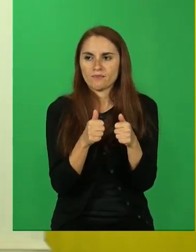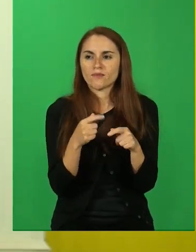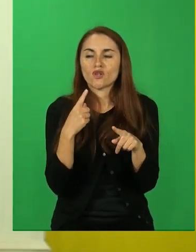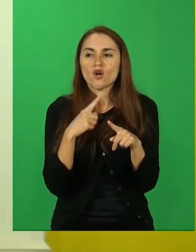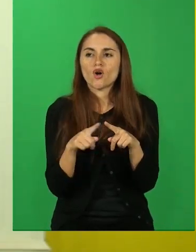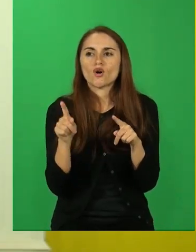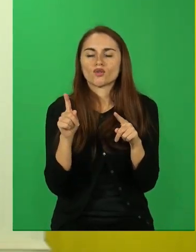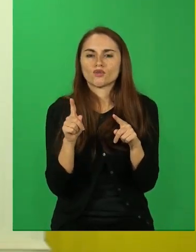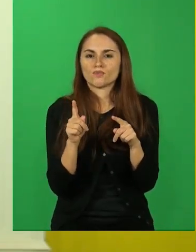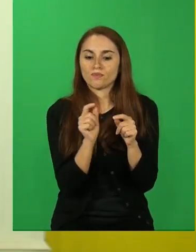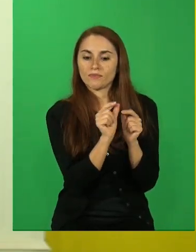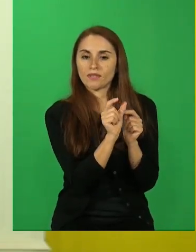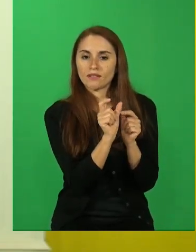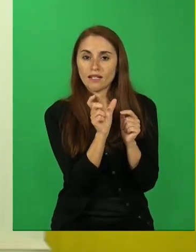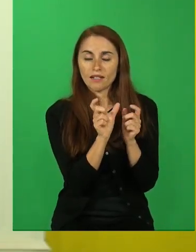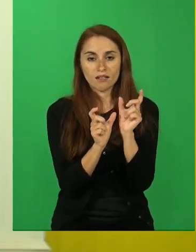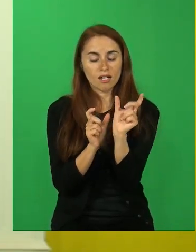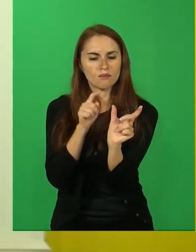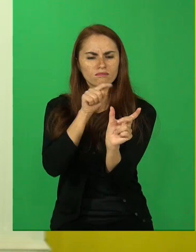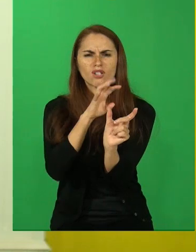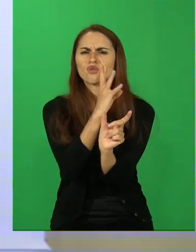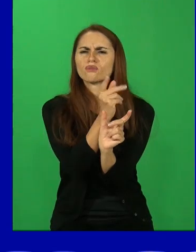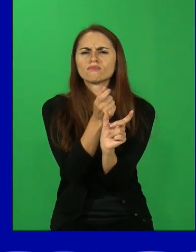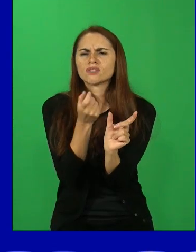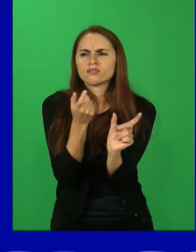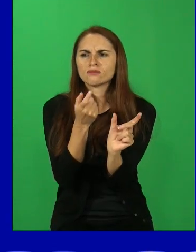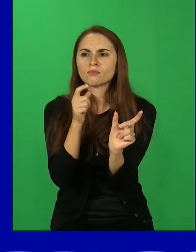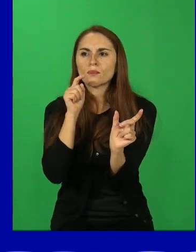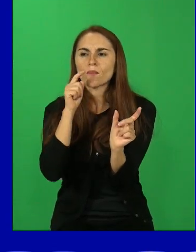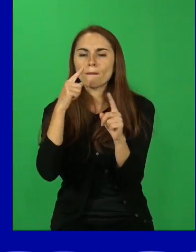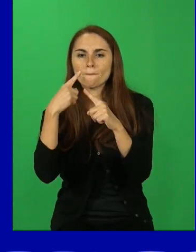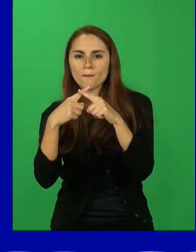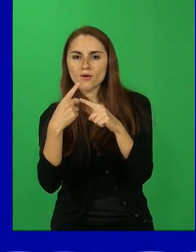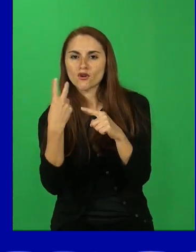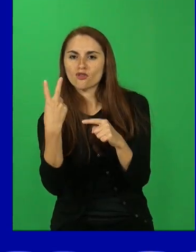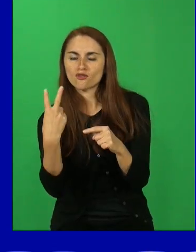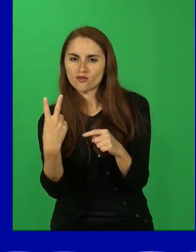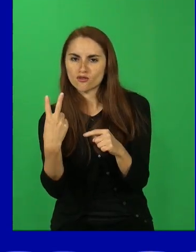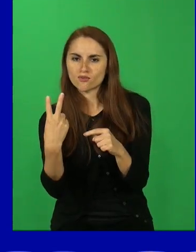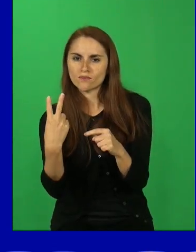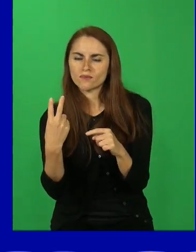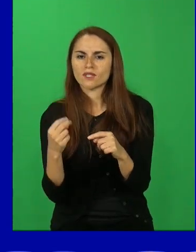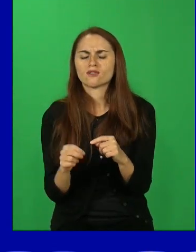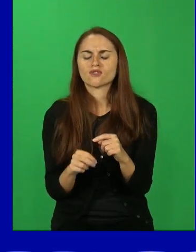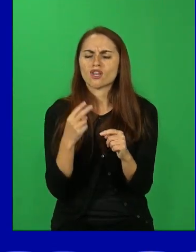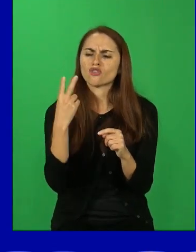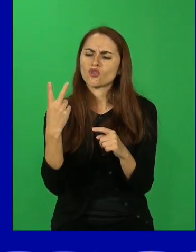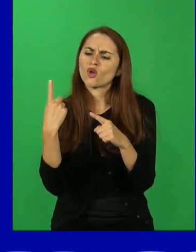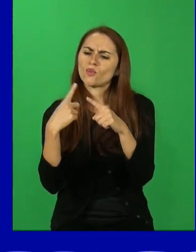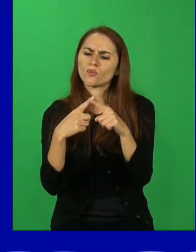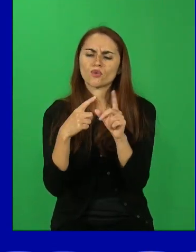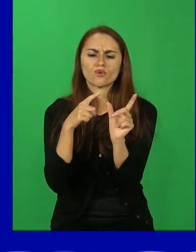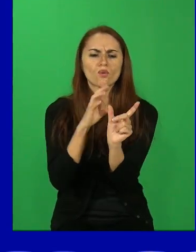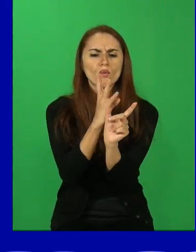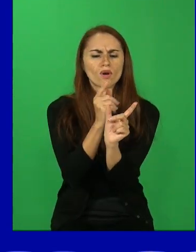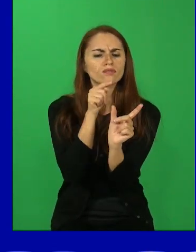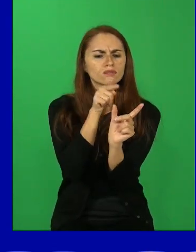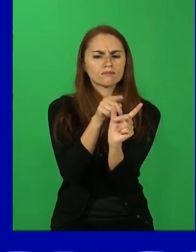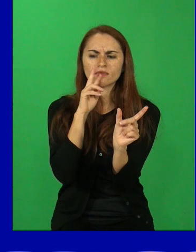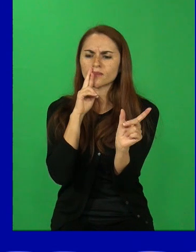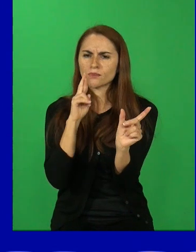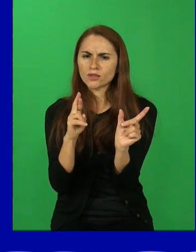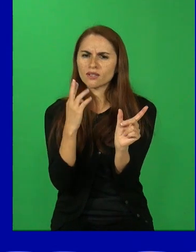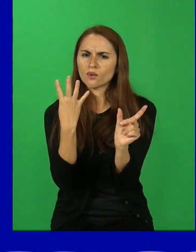acá espacio o número desconocido por 2. ¿Qué número multiplicado por 2 nos va a dar